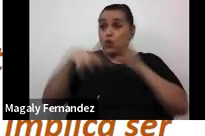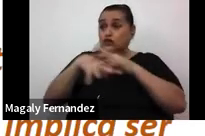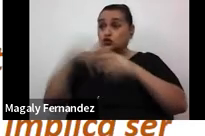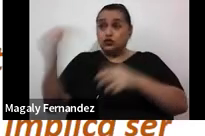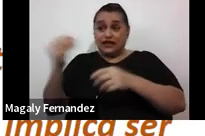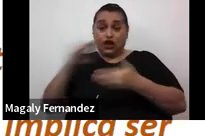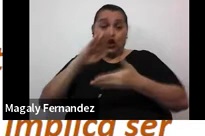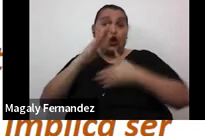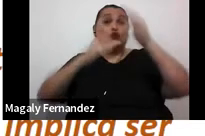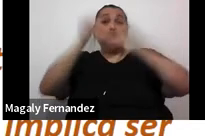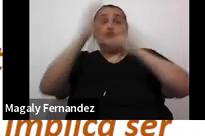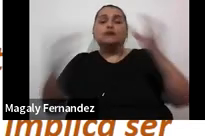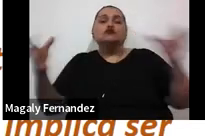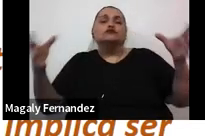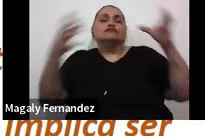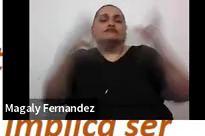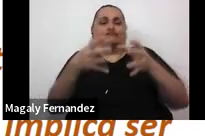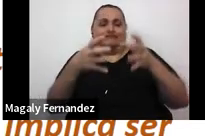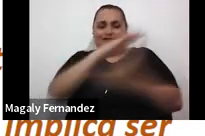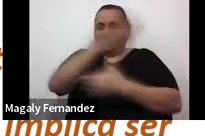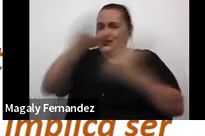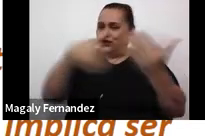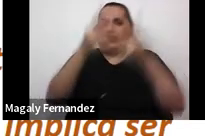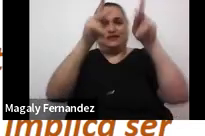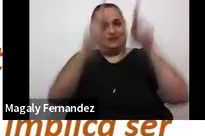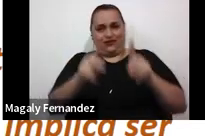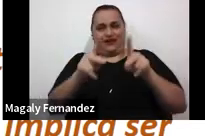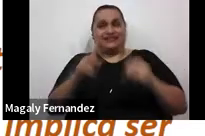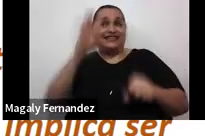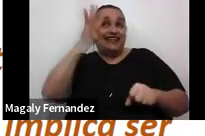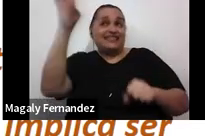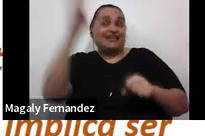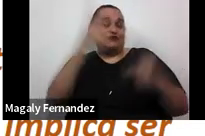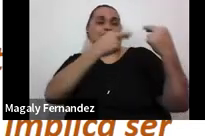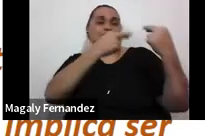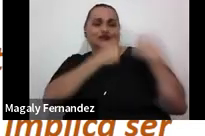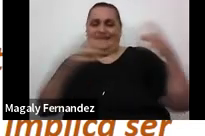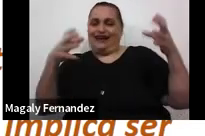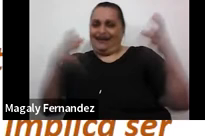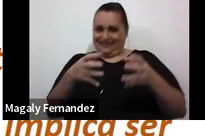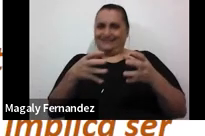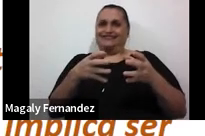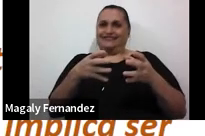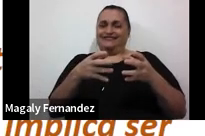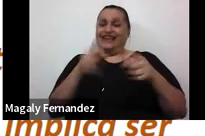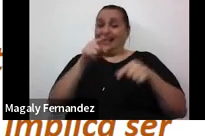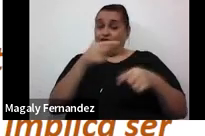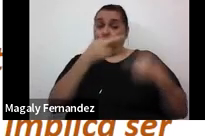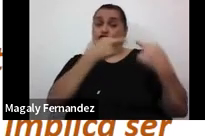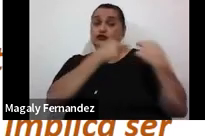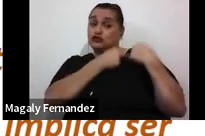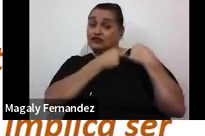construimos entre todas las personas de manera creativa y responsable y responsable verdad Esta responsabilidad